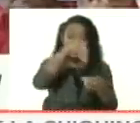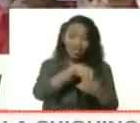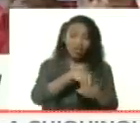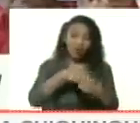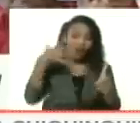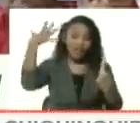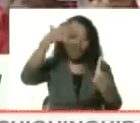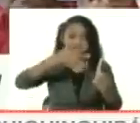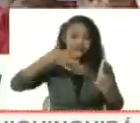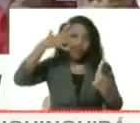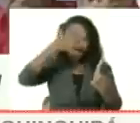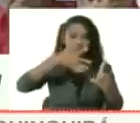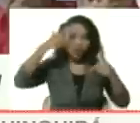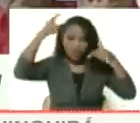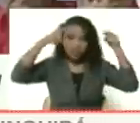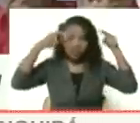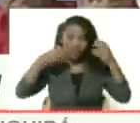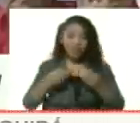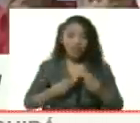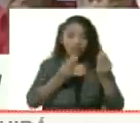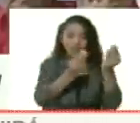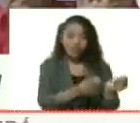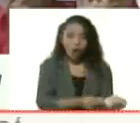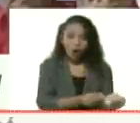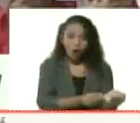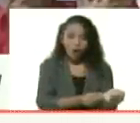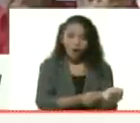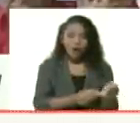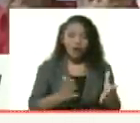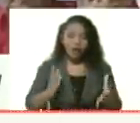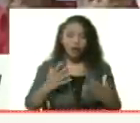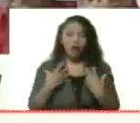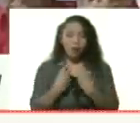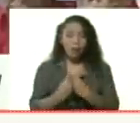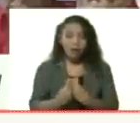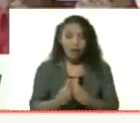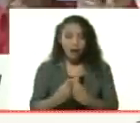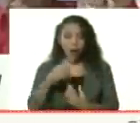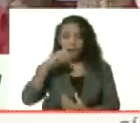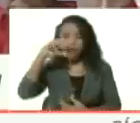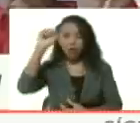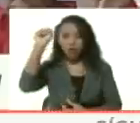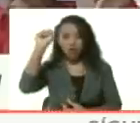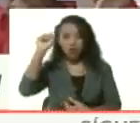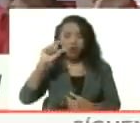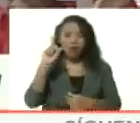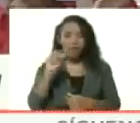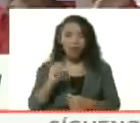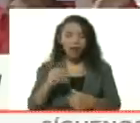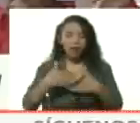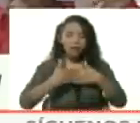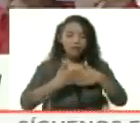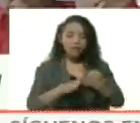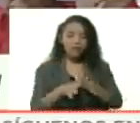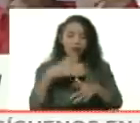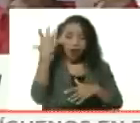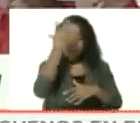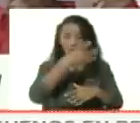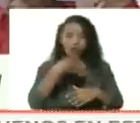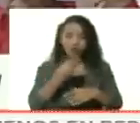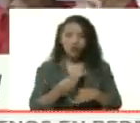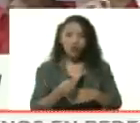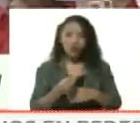formación que el comandante Chávez les dio y el compañero Nicolás Maduro, abriéndose pues todos los espacios para la juventud, una